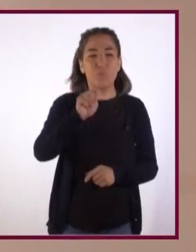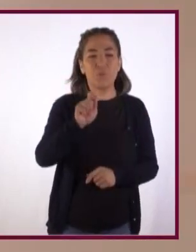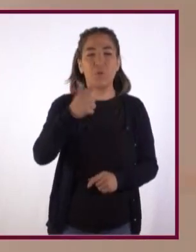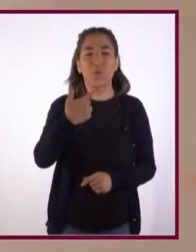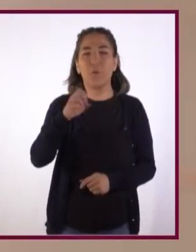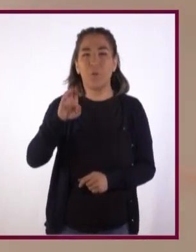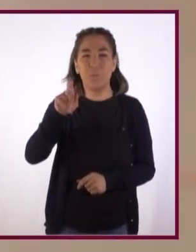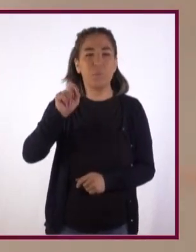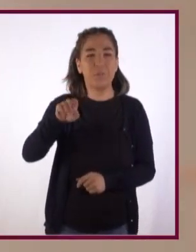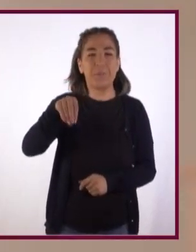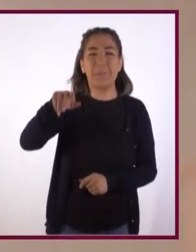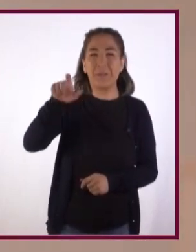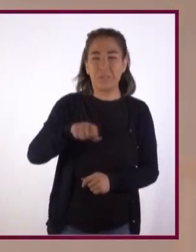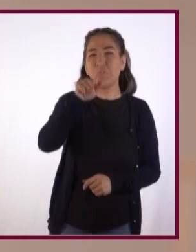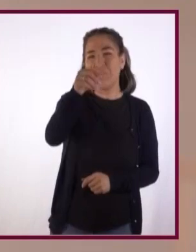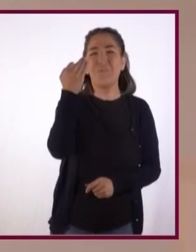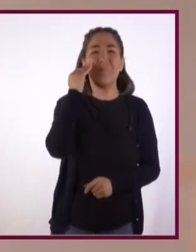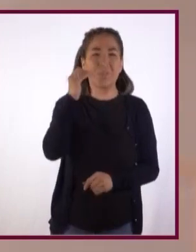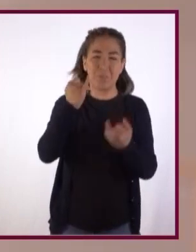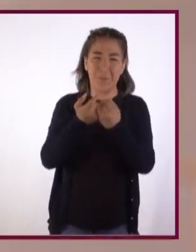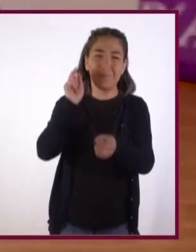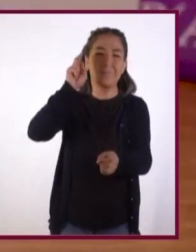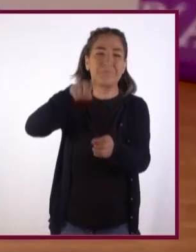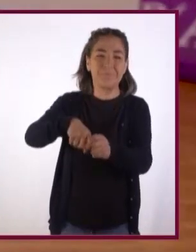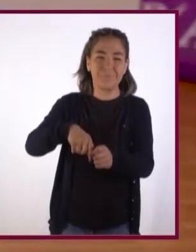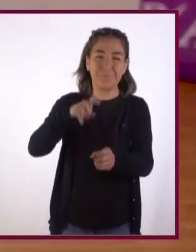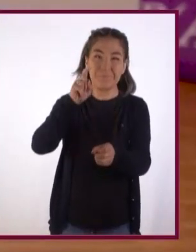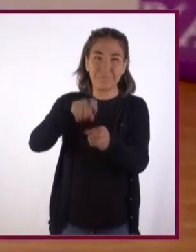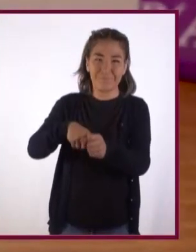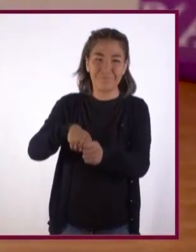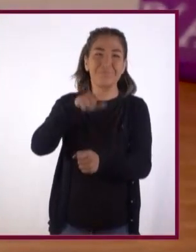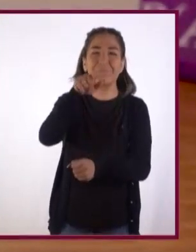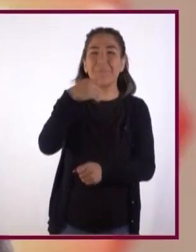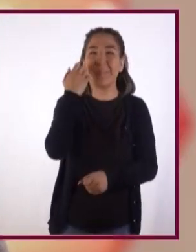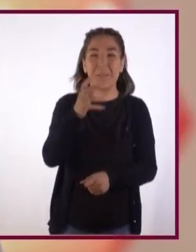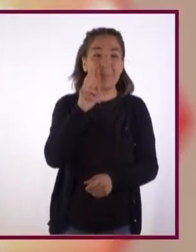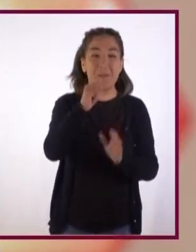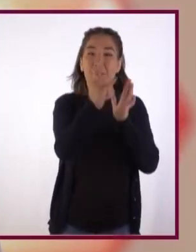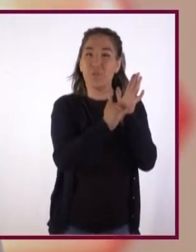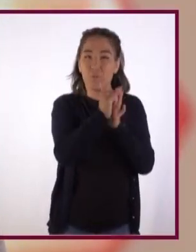jovenesencasa.c.gov.mx. Únete a la comunidad de Jóvenes en Casa en Facebook. Y si quieren ver